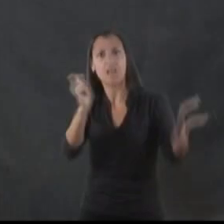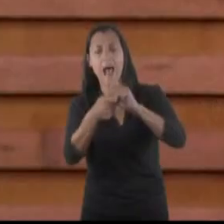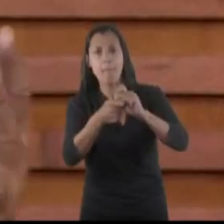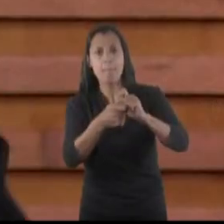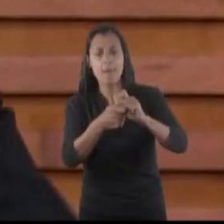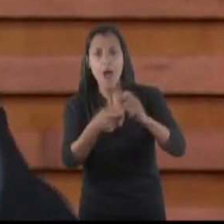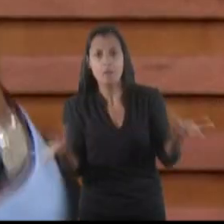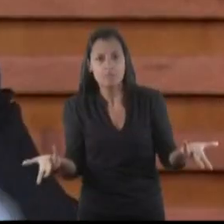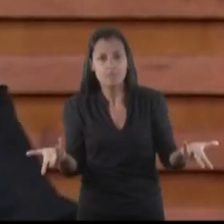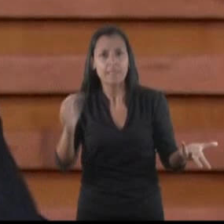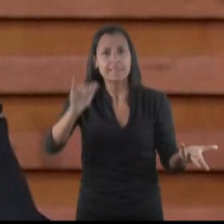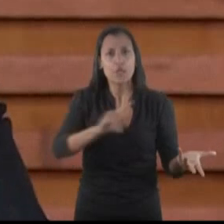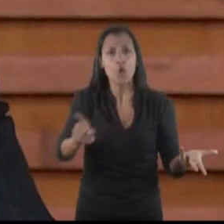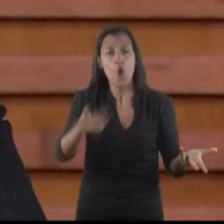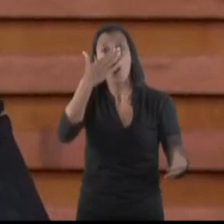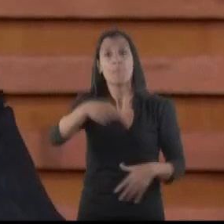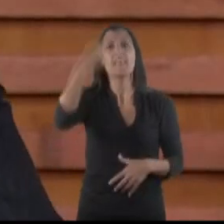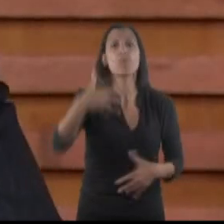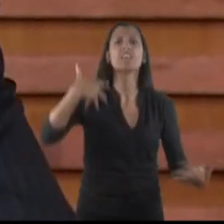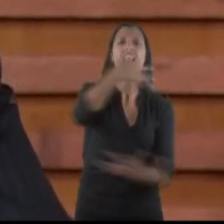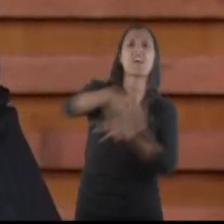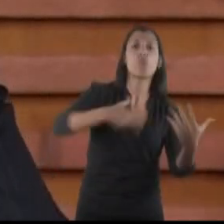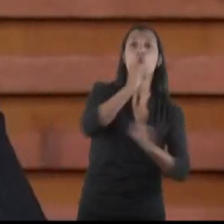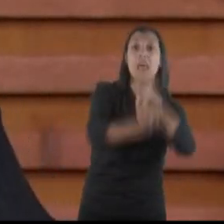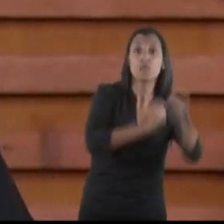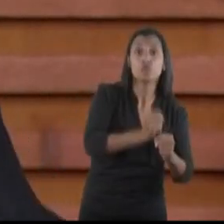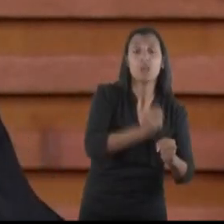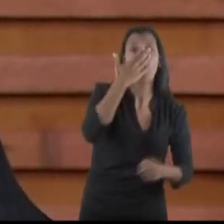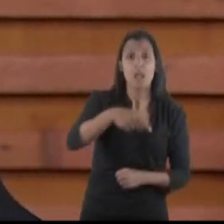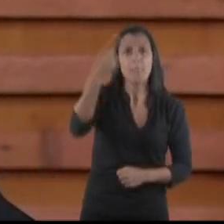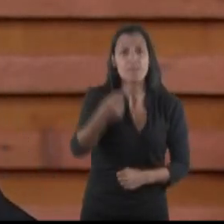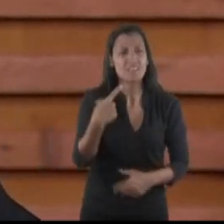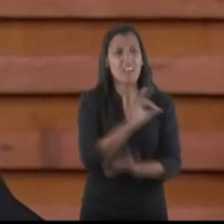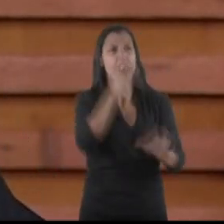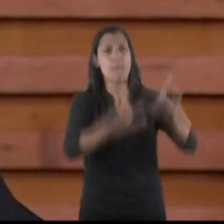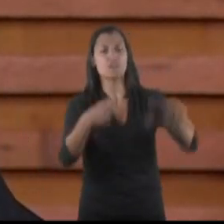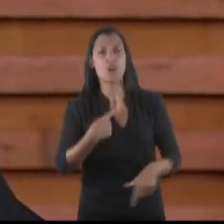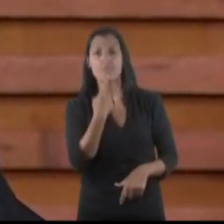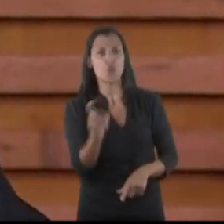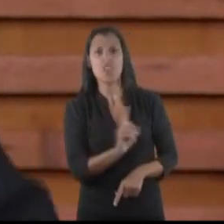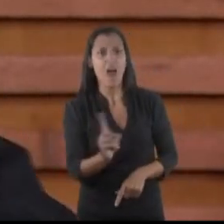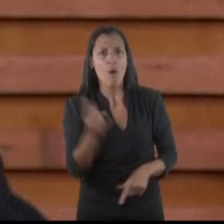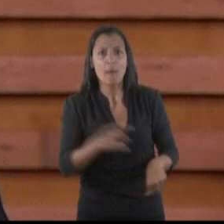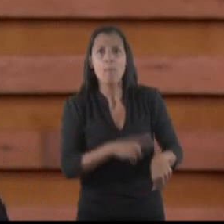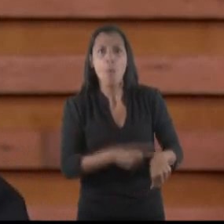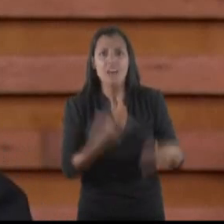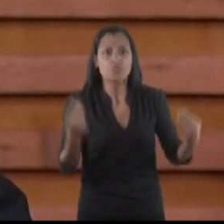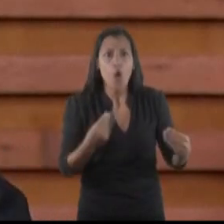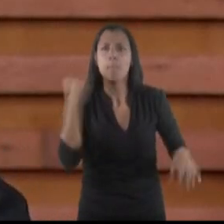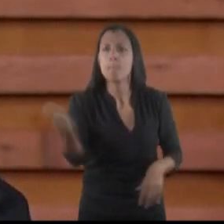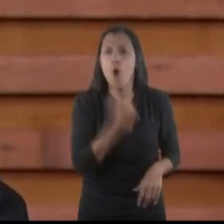Y la Revolución Industrial pasó entre nosotros sin darnos cuenta que la Revolución Industrial estaba transcurriendo. Y creo yo